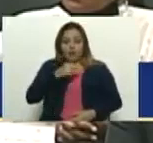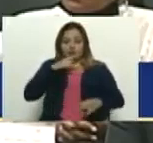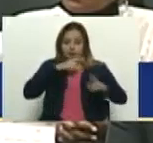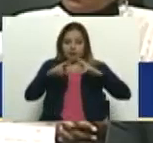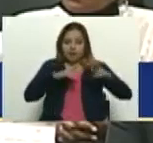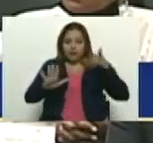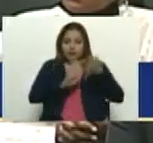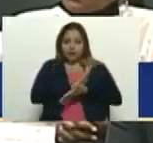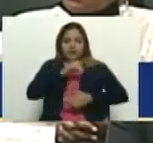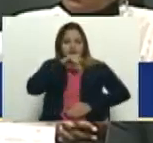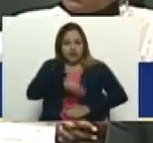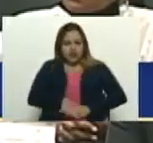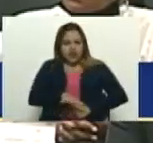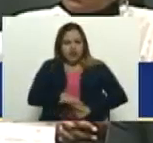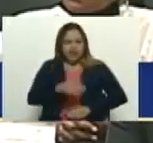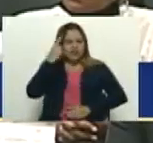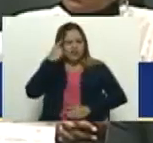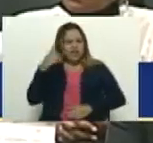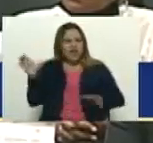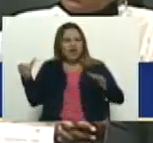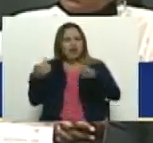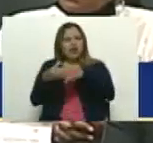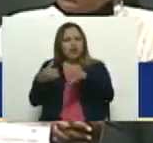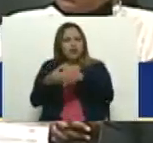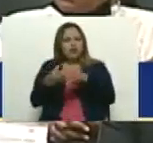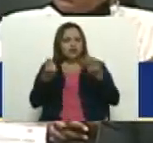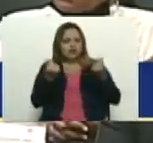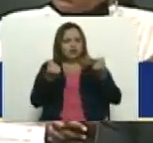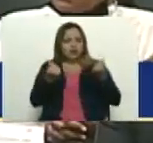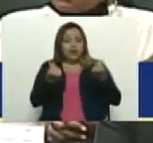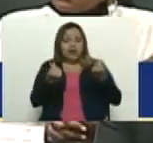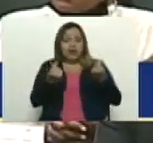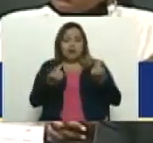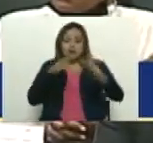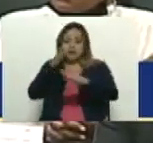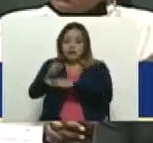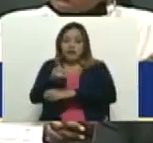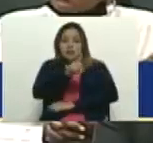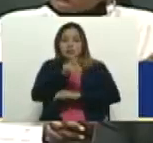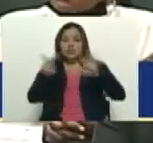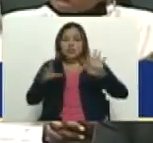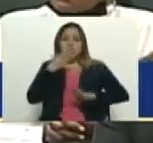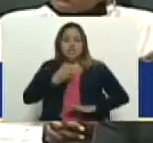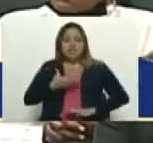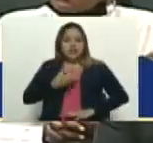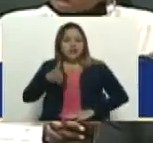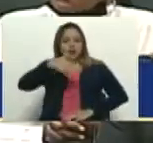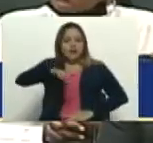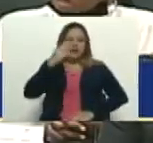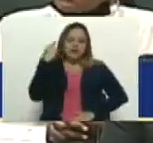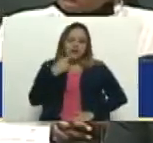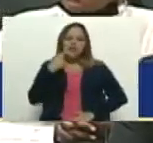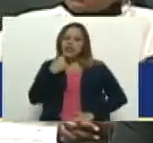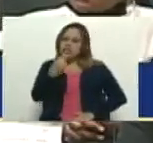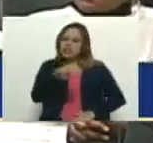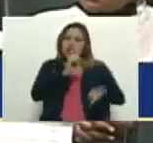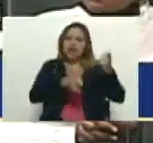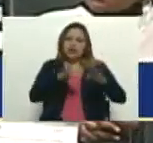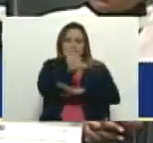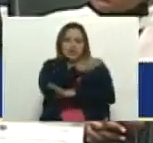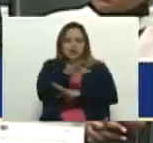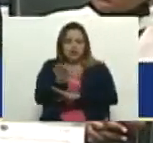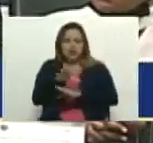se acercaban los 17 de diciembre a las Plazas Bolívar. Y yo decía, frase de esa misma canción que grabó